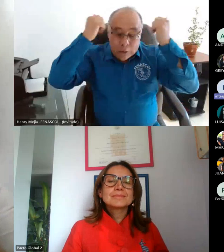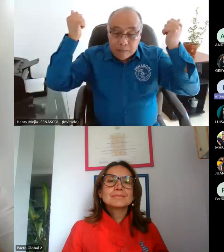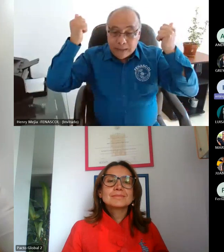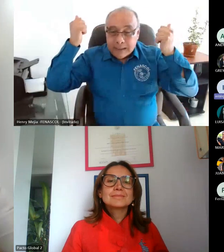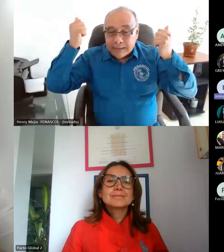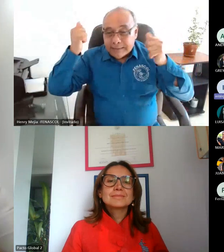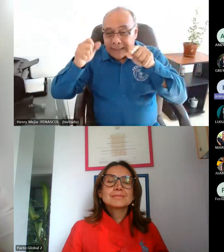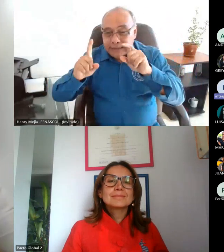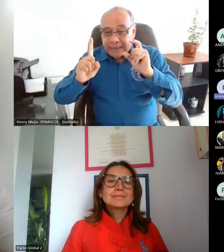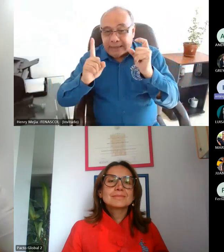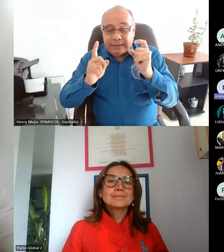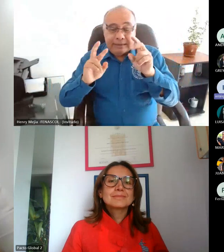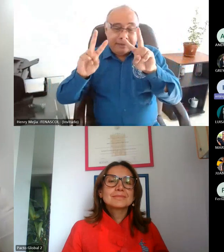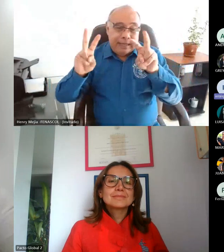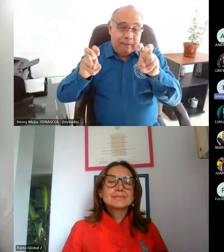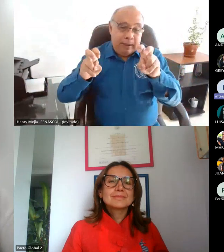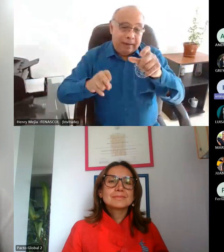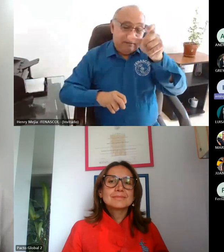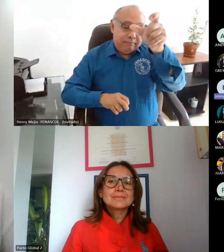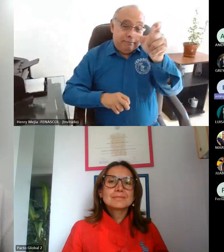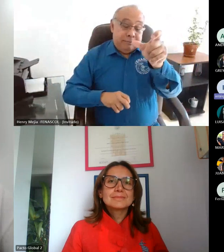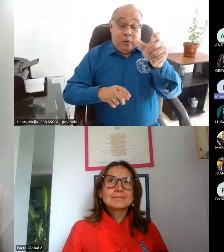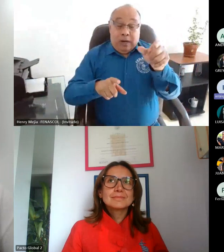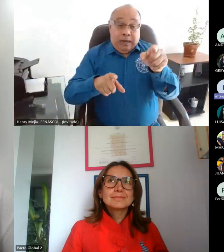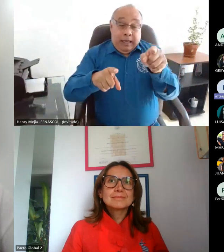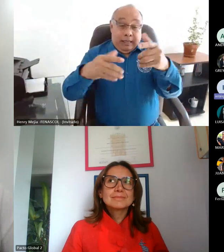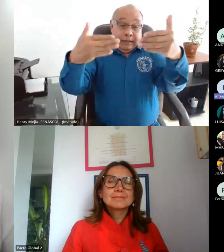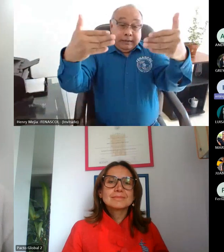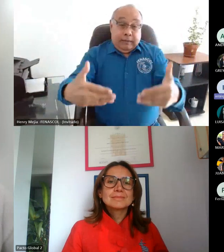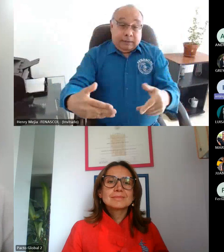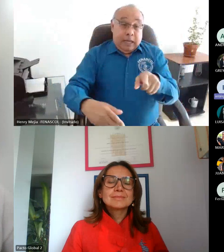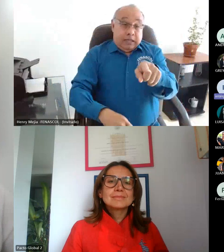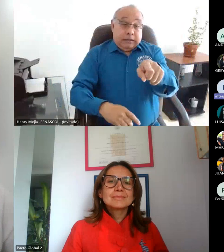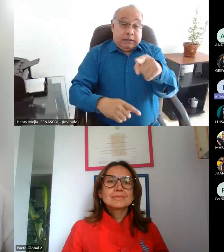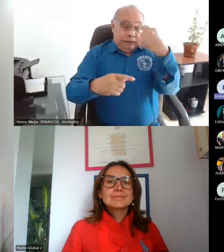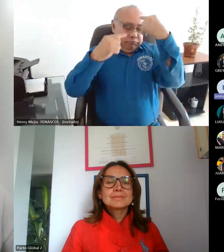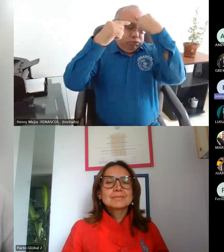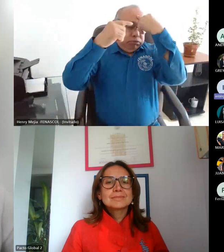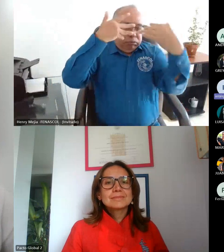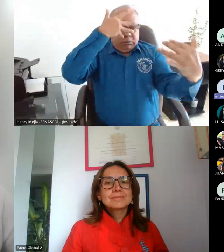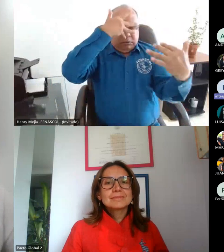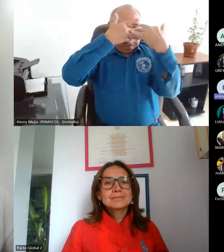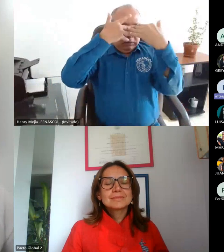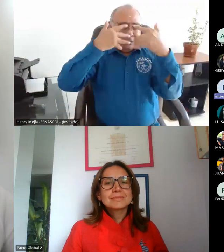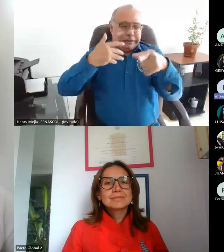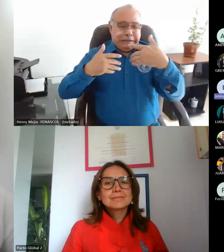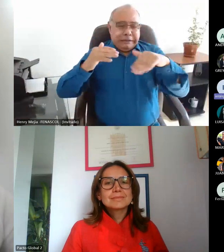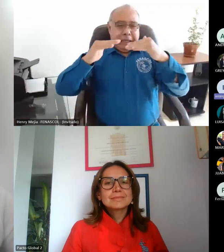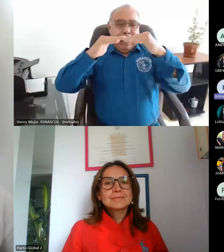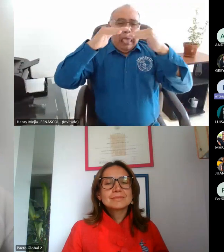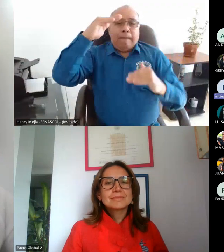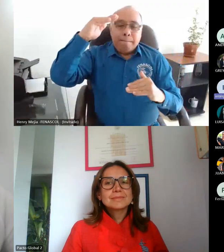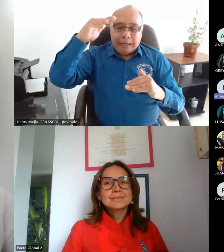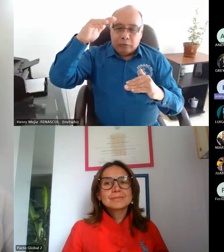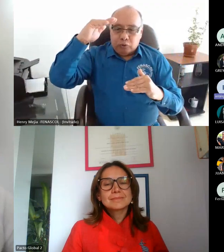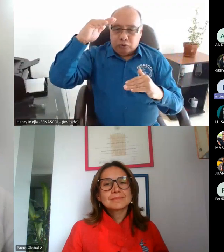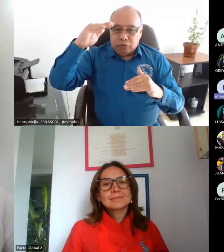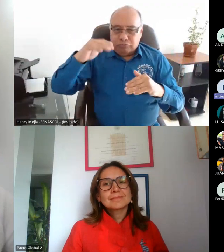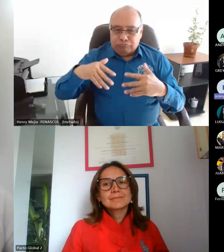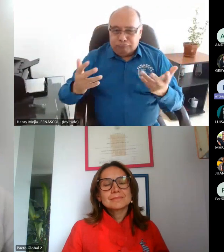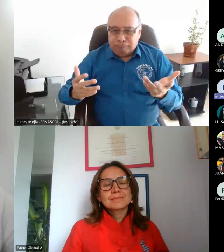ojalá que las empresas de verdad borren de su mente cambien el chip de que la persona tiene la